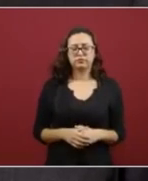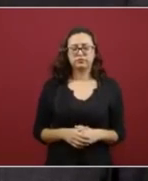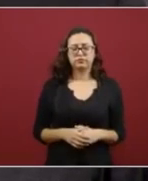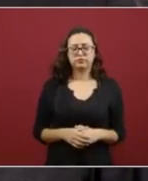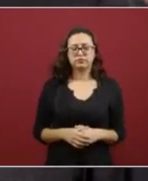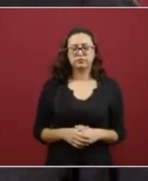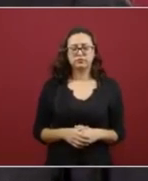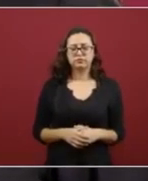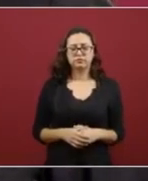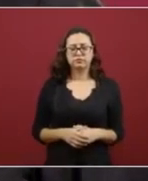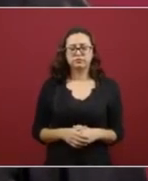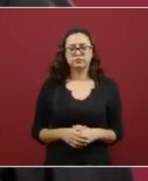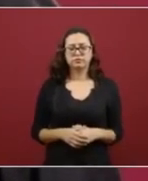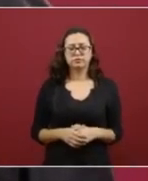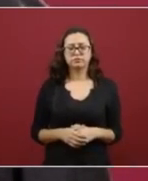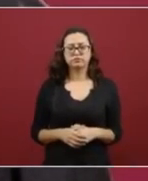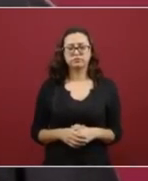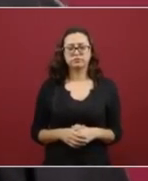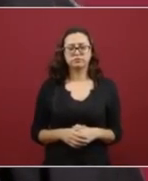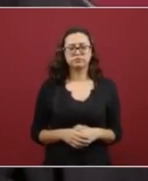hay nada